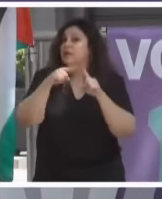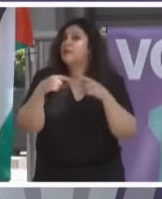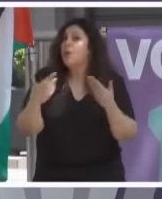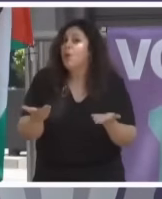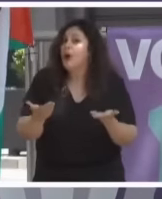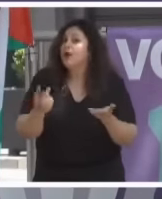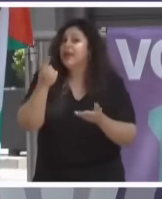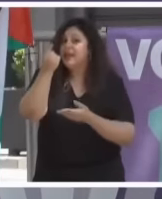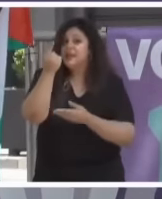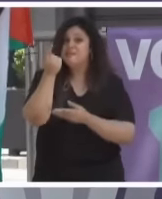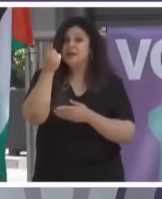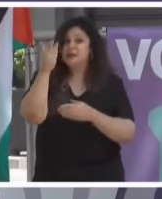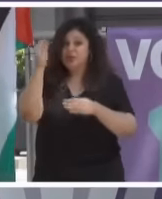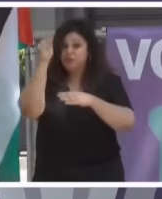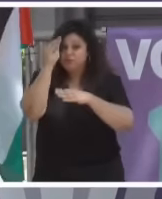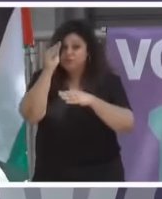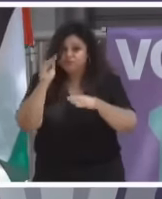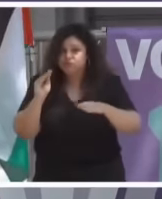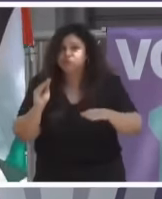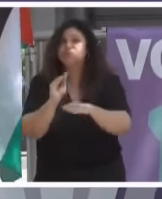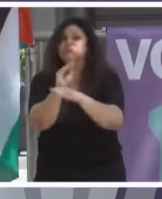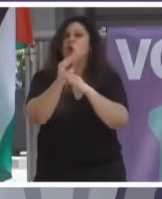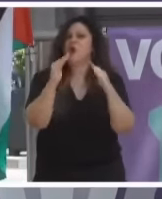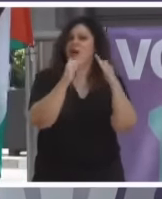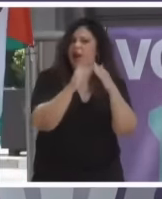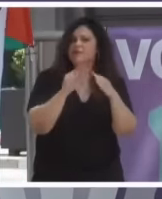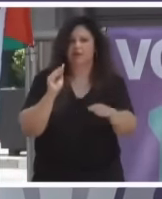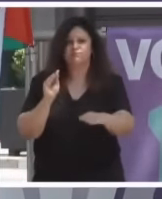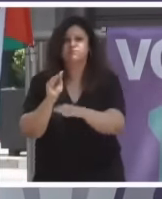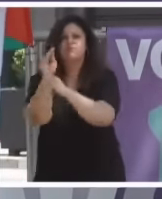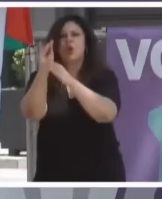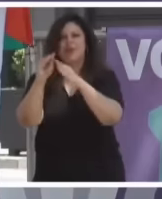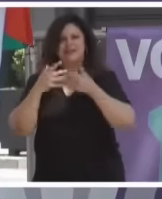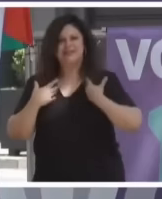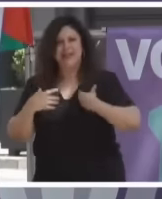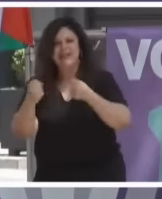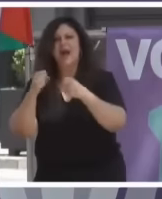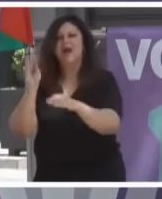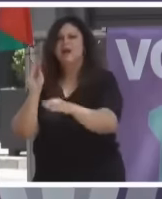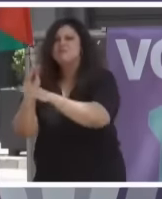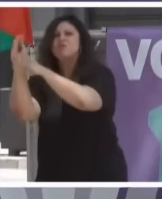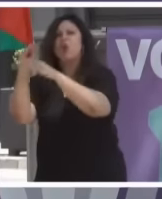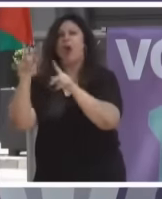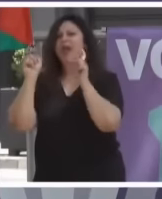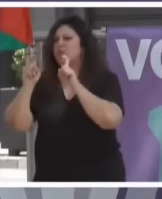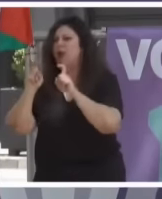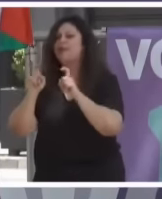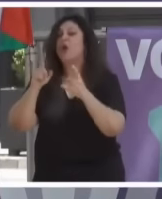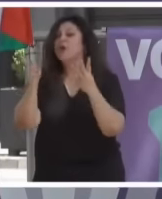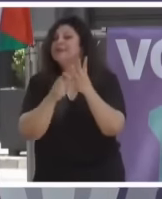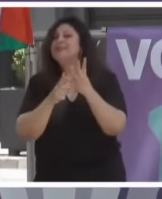la inversión vaya a vivienda, sanidad, educación y dependencia.